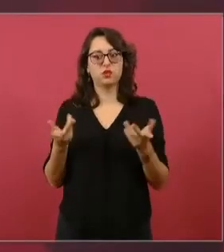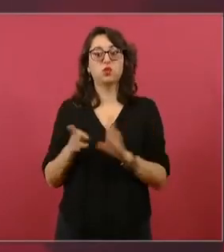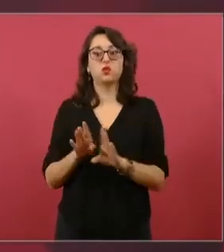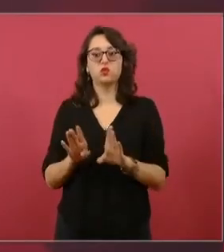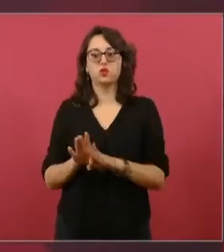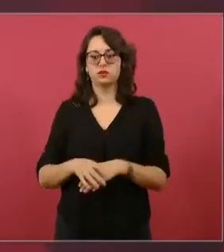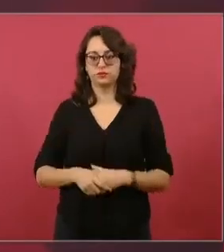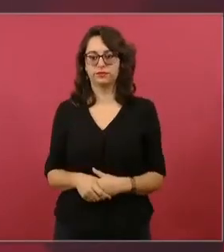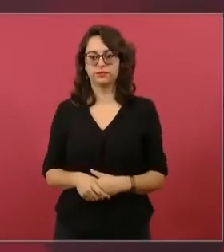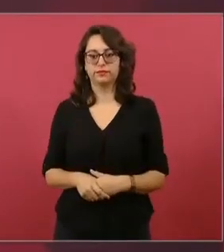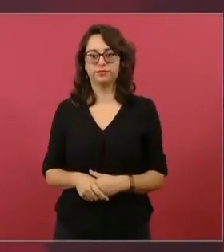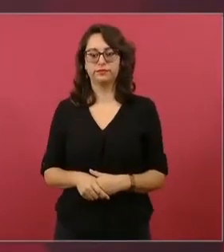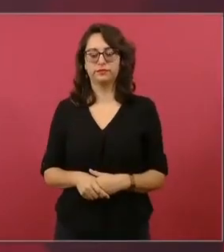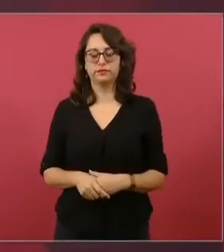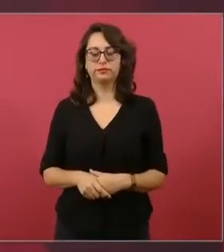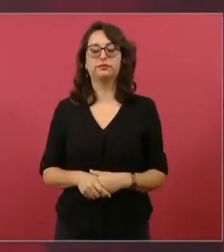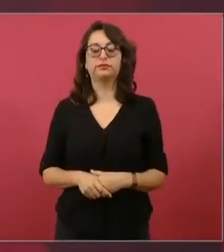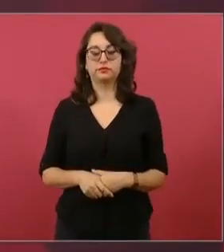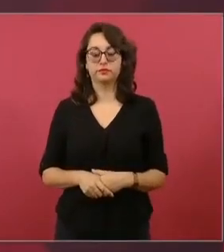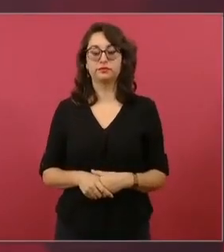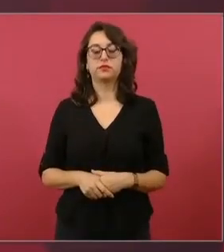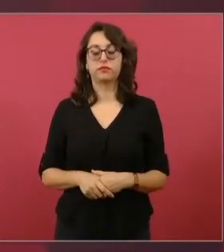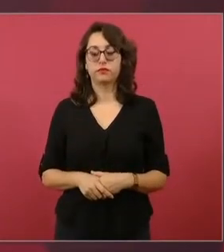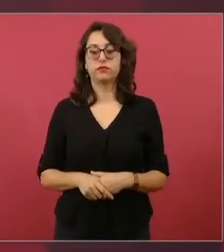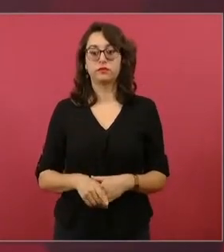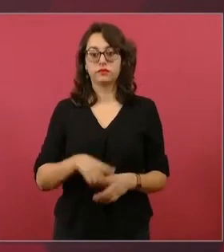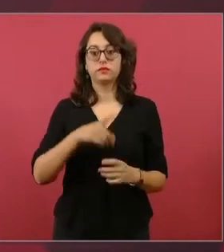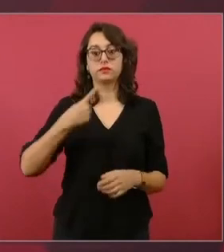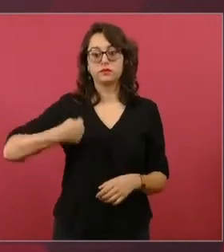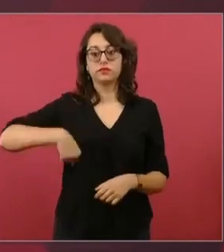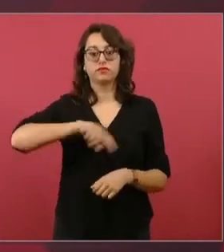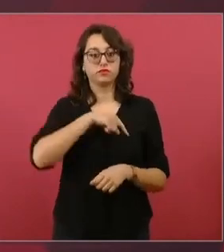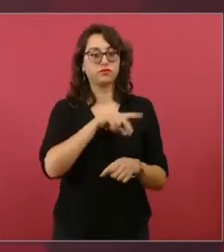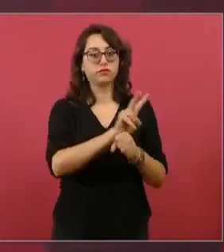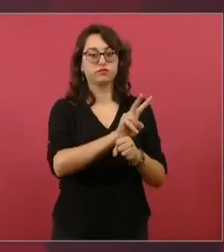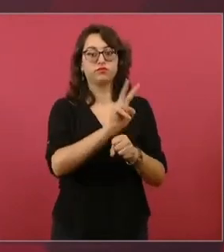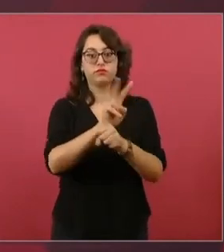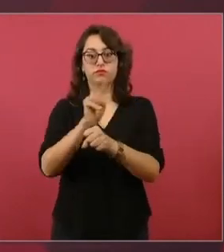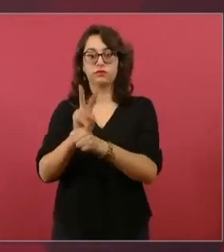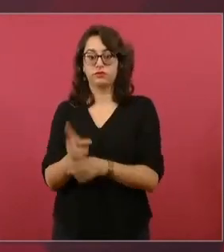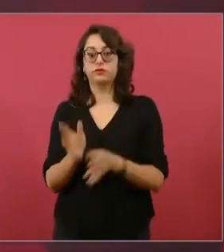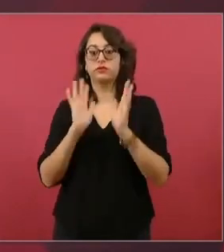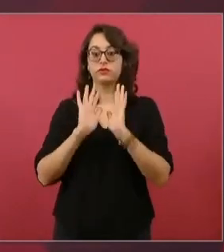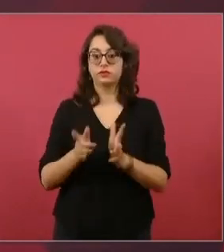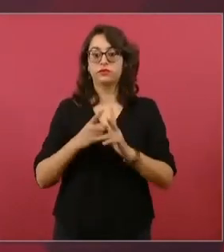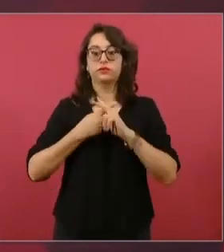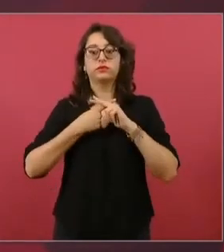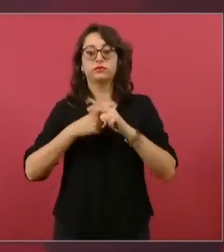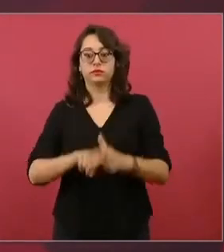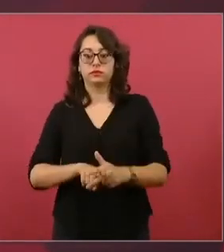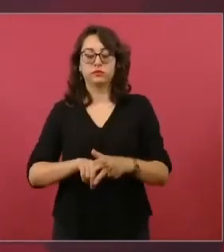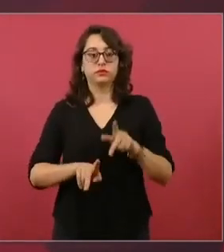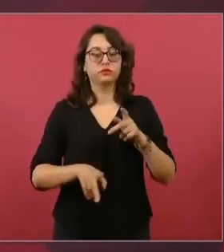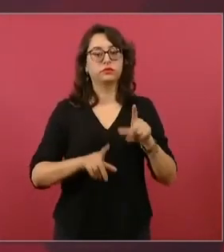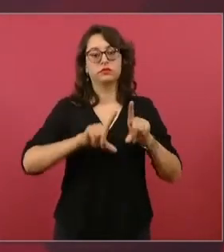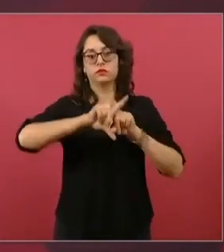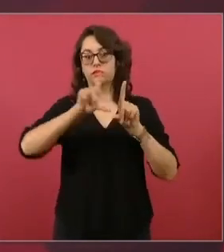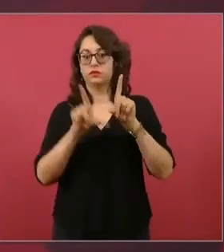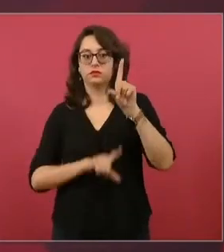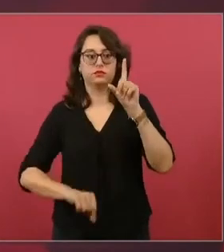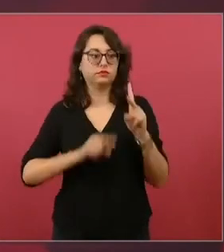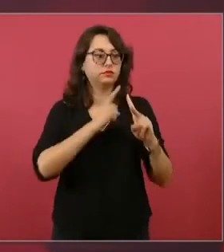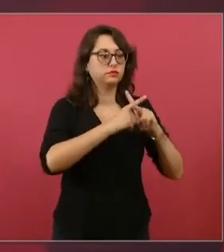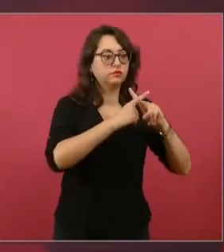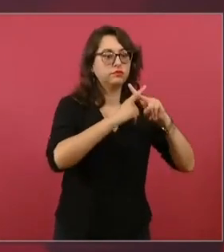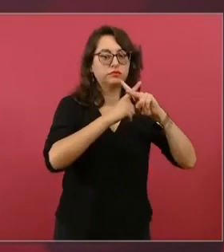analizado, incluso estamos ya iniciando el levantamiento de una encuesta nacional sobre